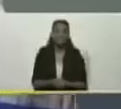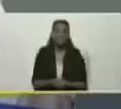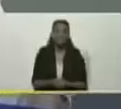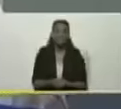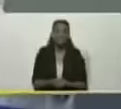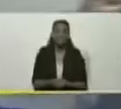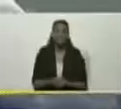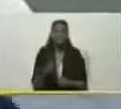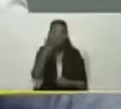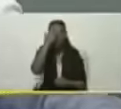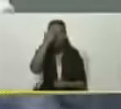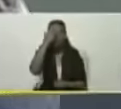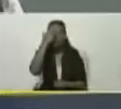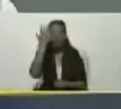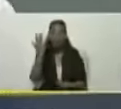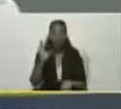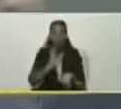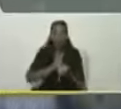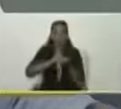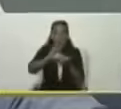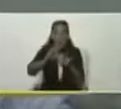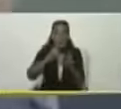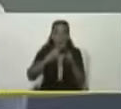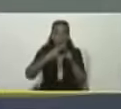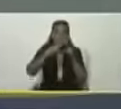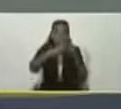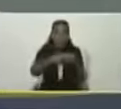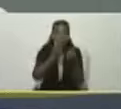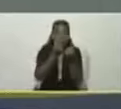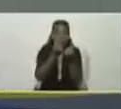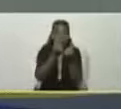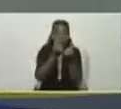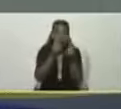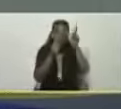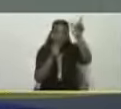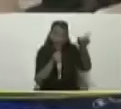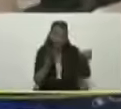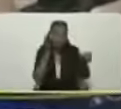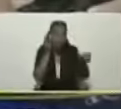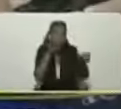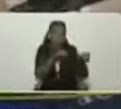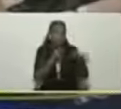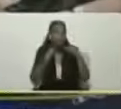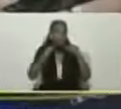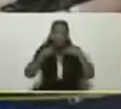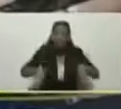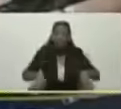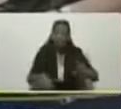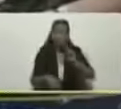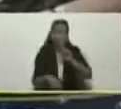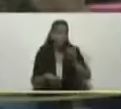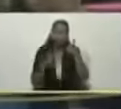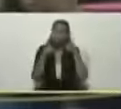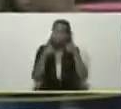que los financiamientos en manos de la mujer